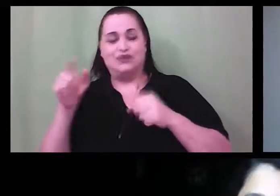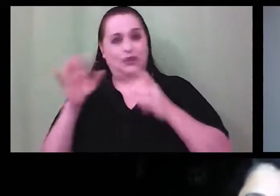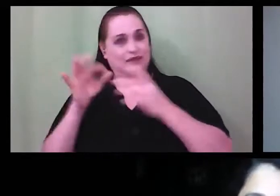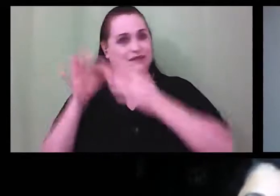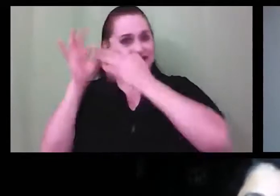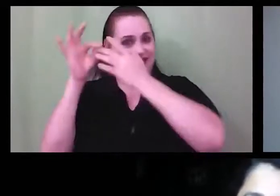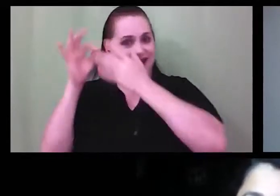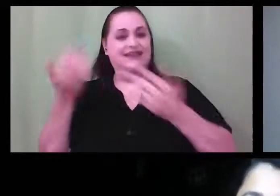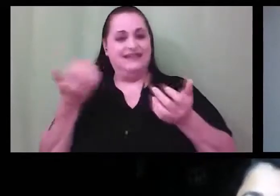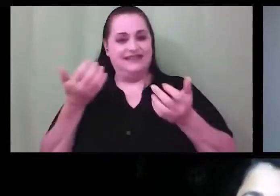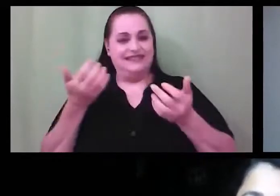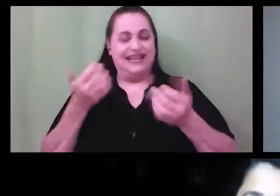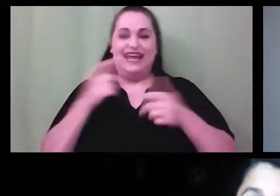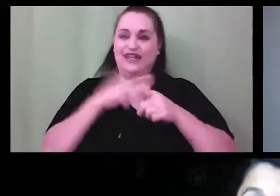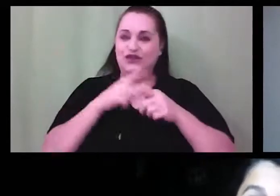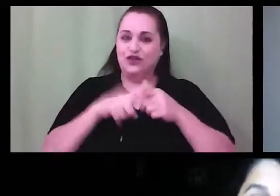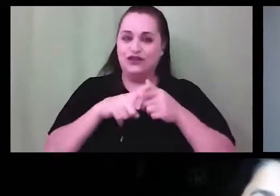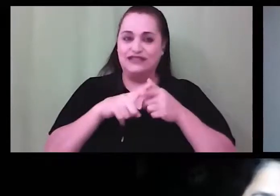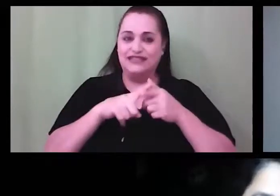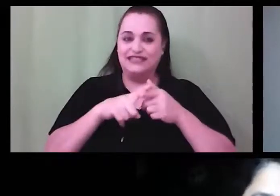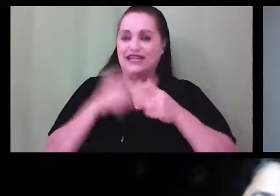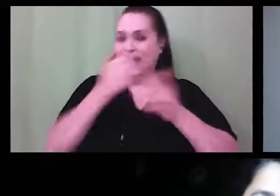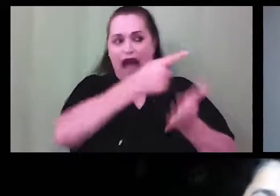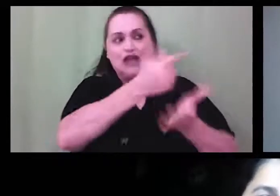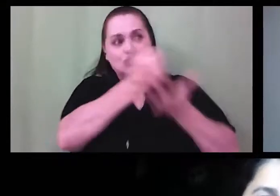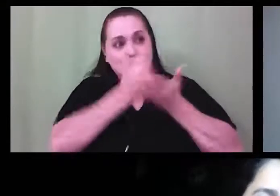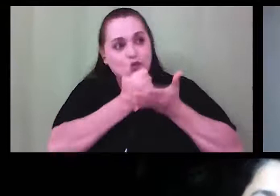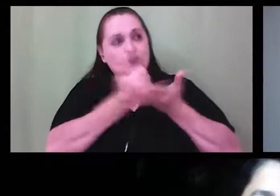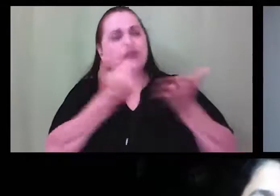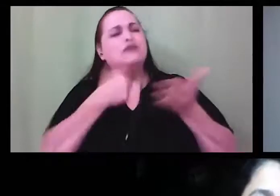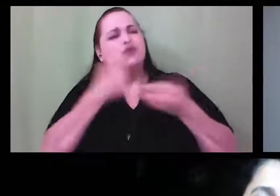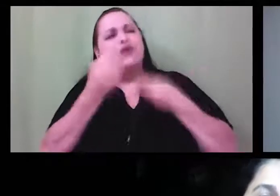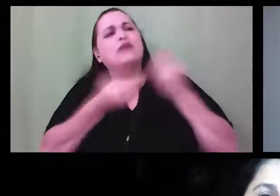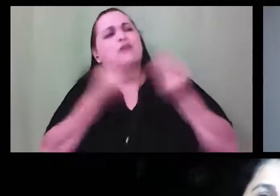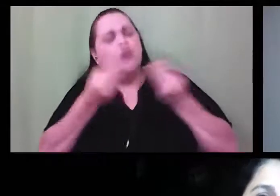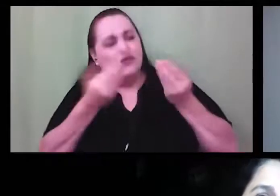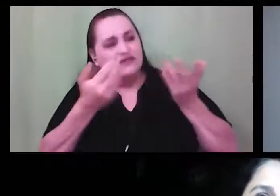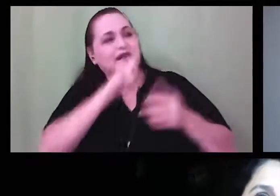especial, entonces ayúdenme usted, ¿qué puedo hacer?